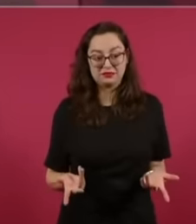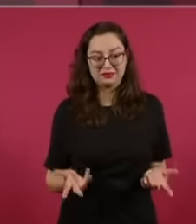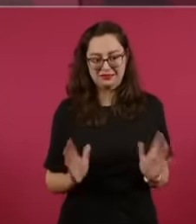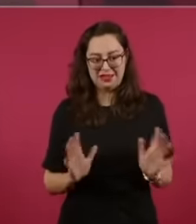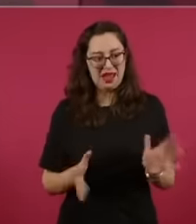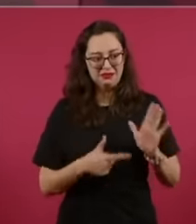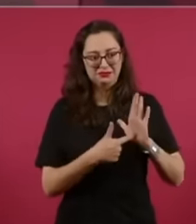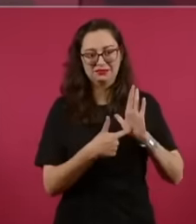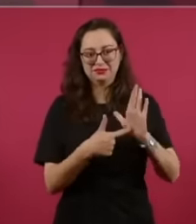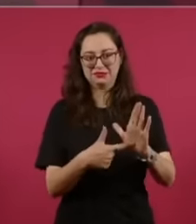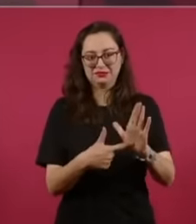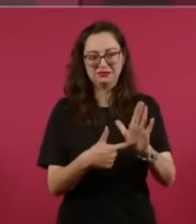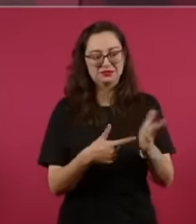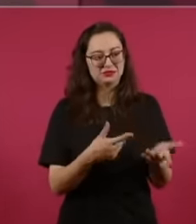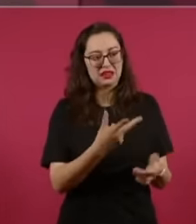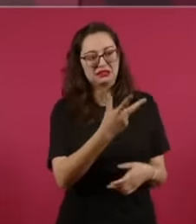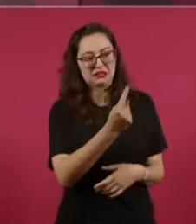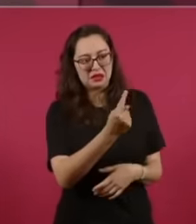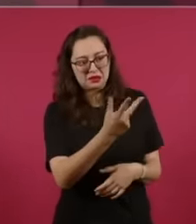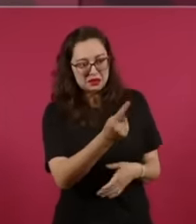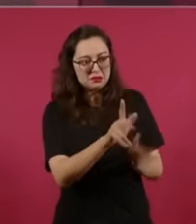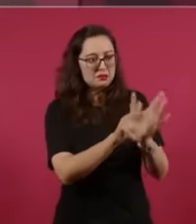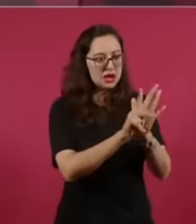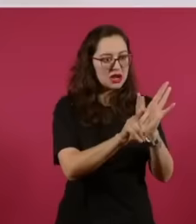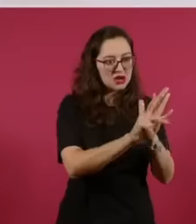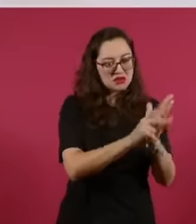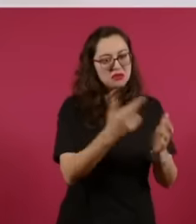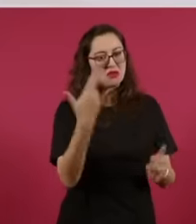credibilidad de los medios.